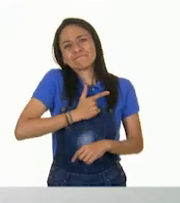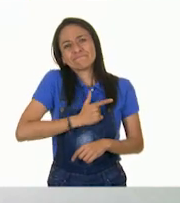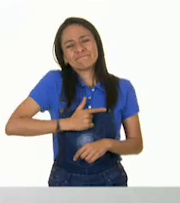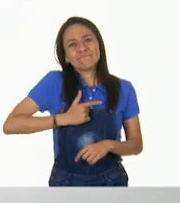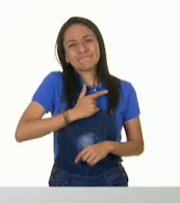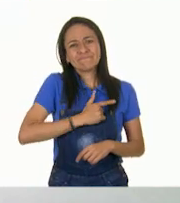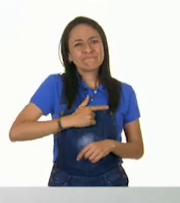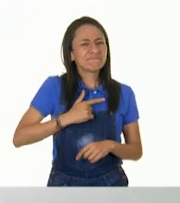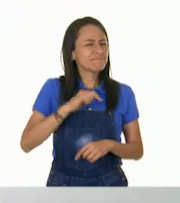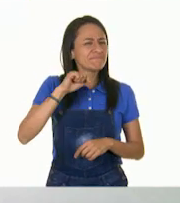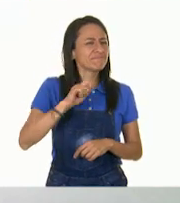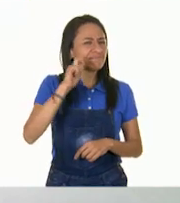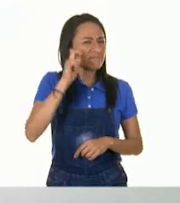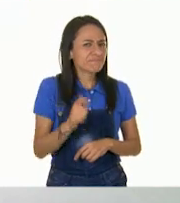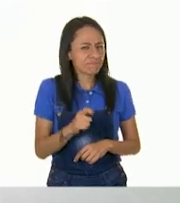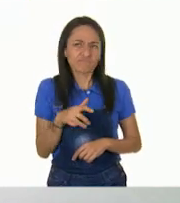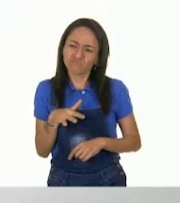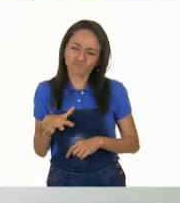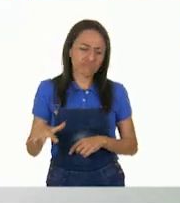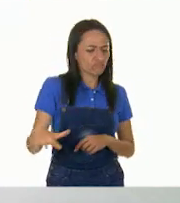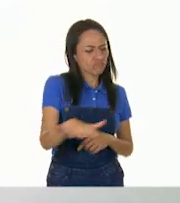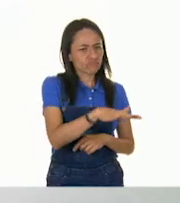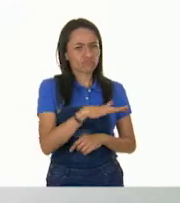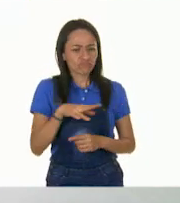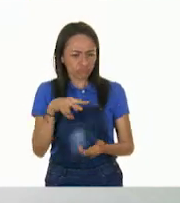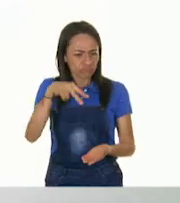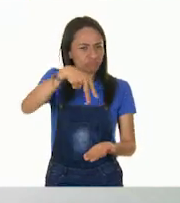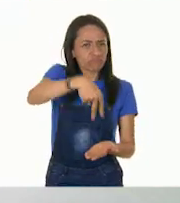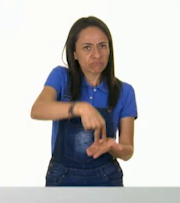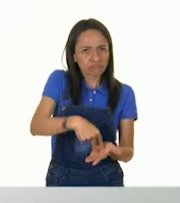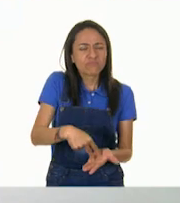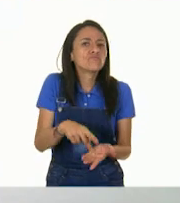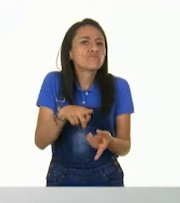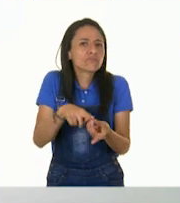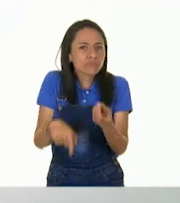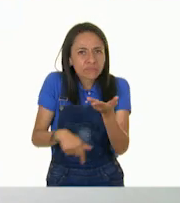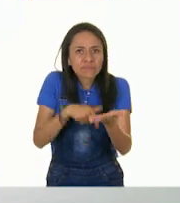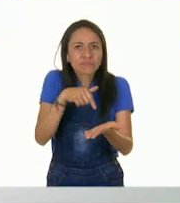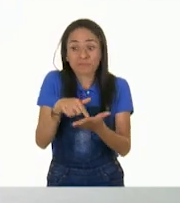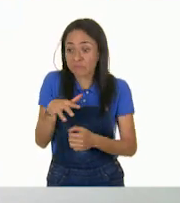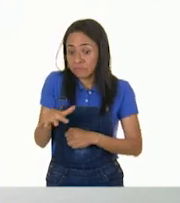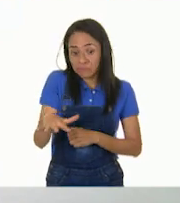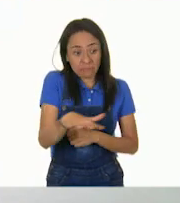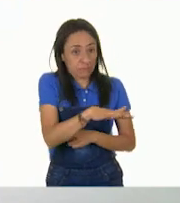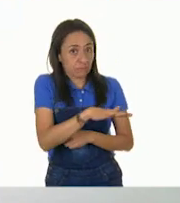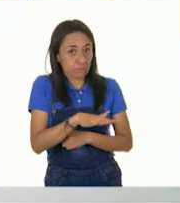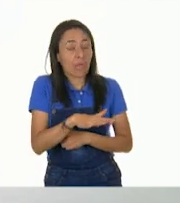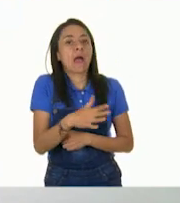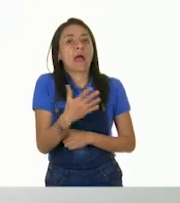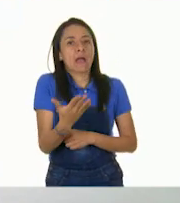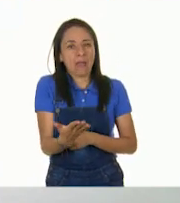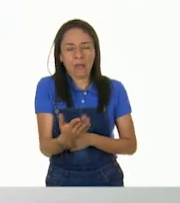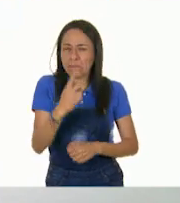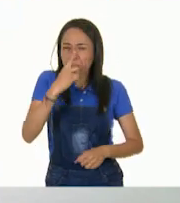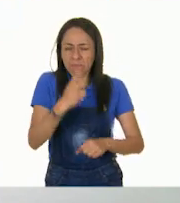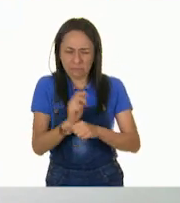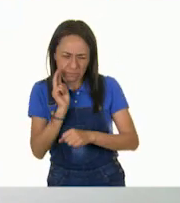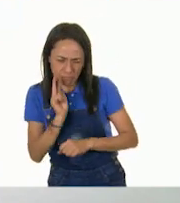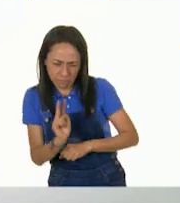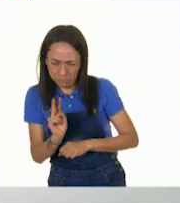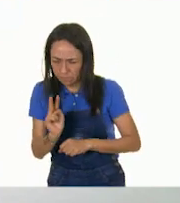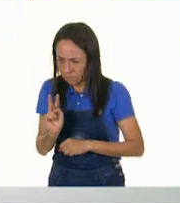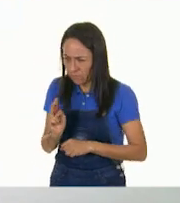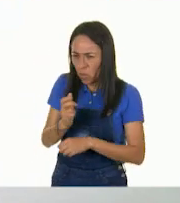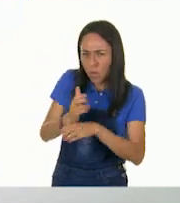trabajar nuestra ubicación en el espacio y hablando de espacio revisamos que el nuestro esté libre de objetos que nos puedan